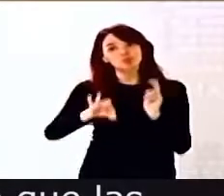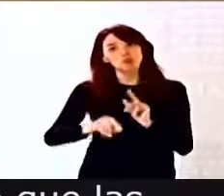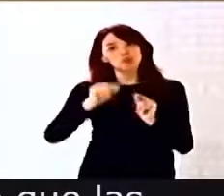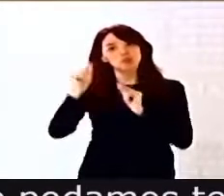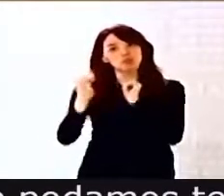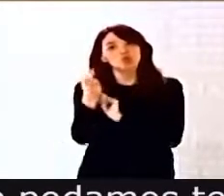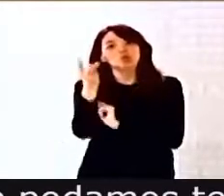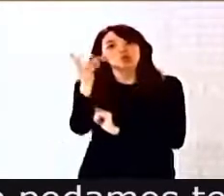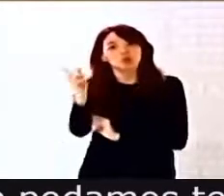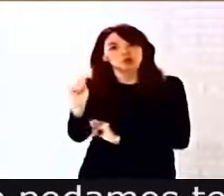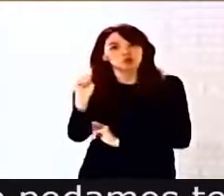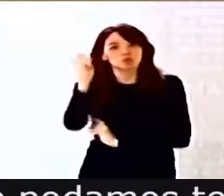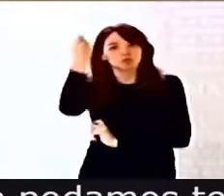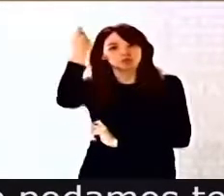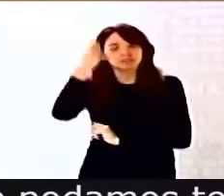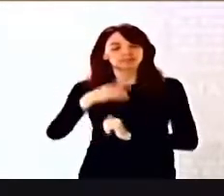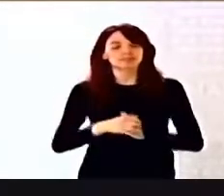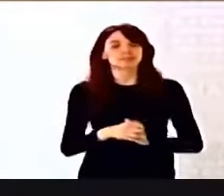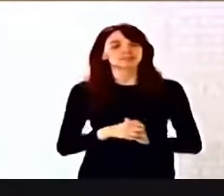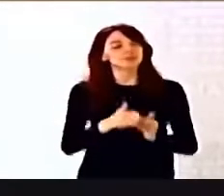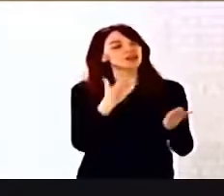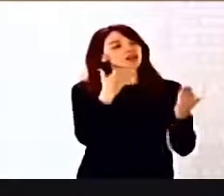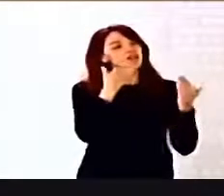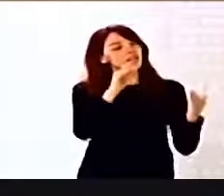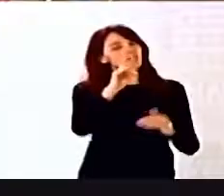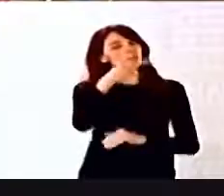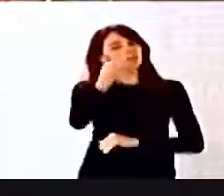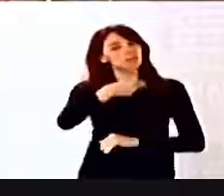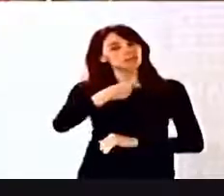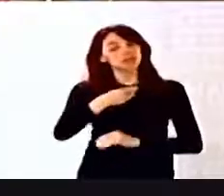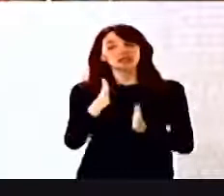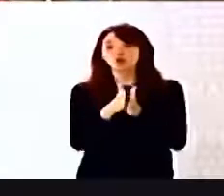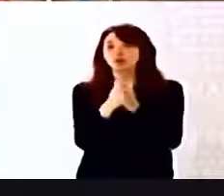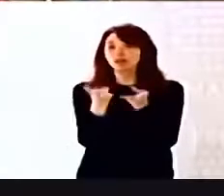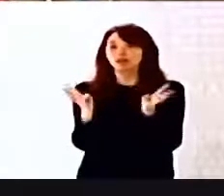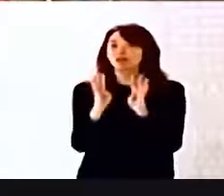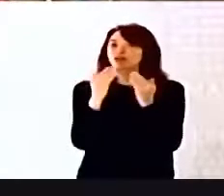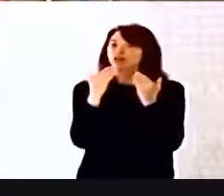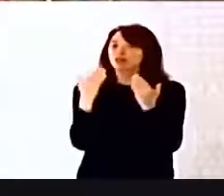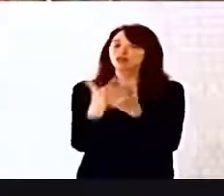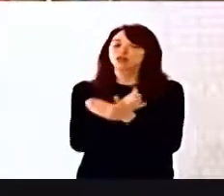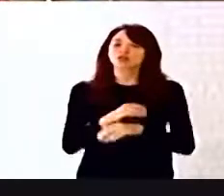epidemiológicas. Pues gracias, vicepresidente, compañeros. Muchas gracias a todos.